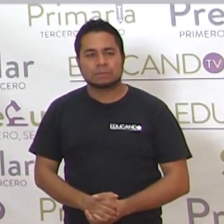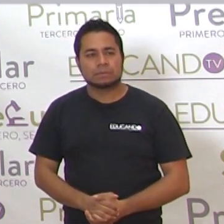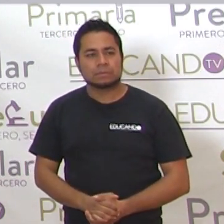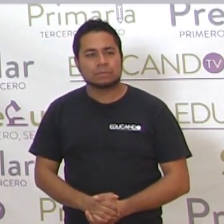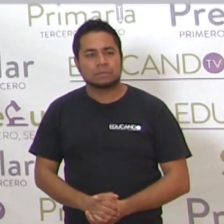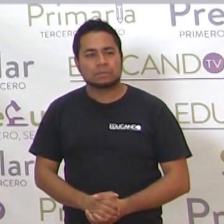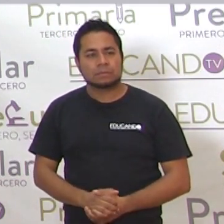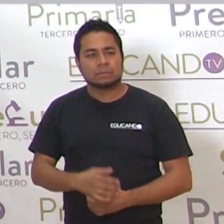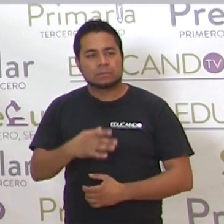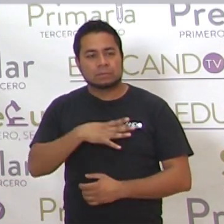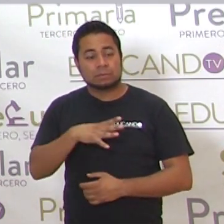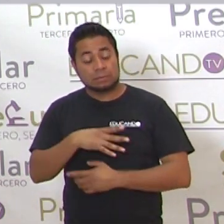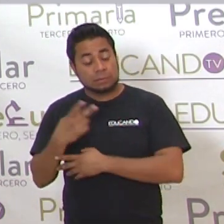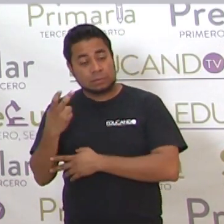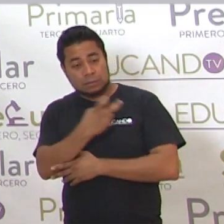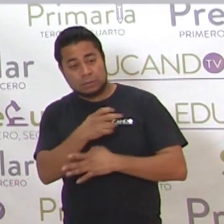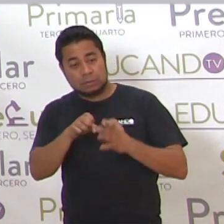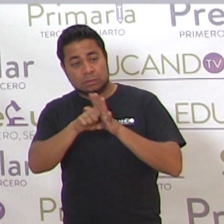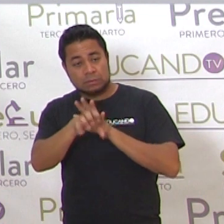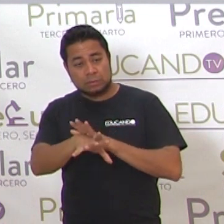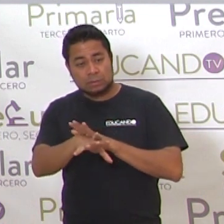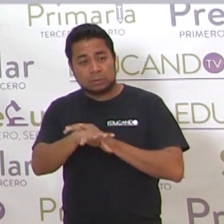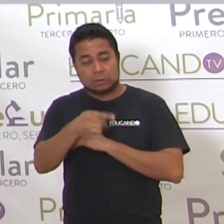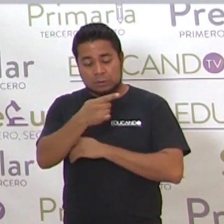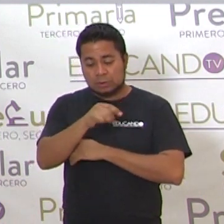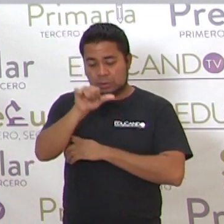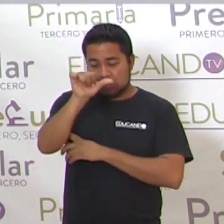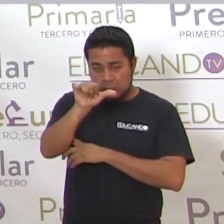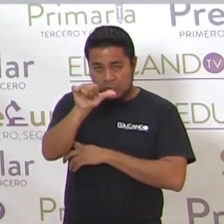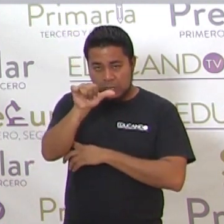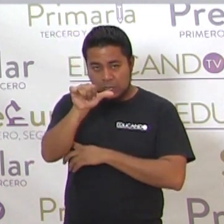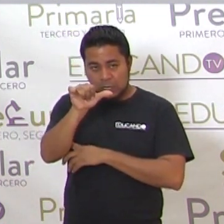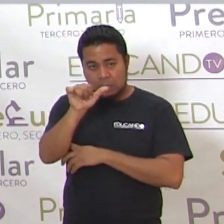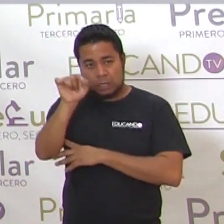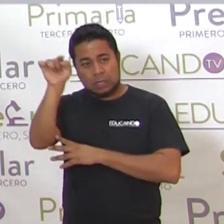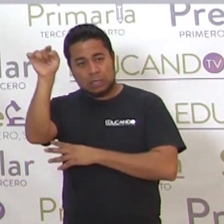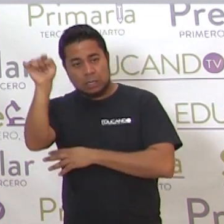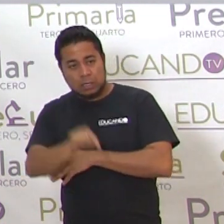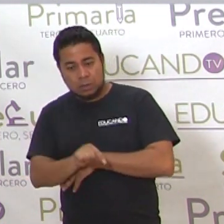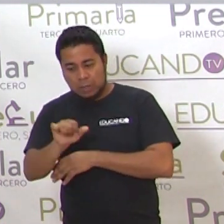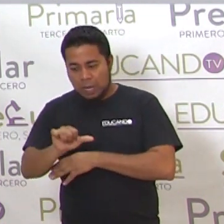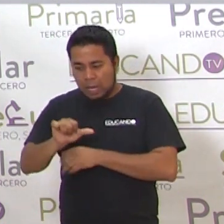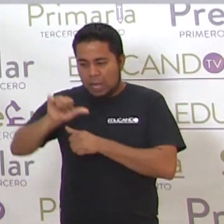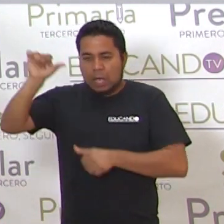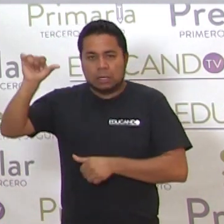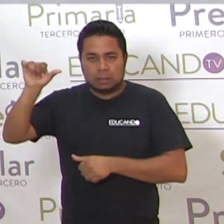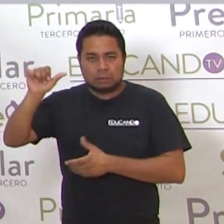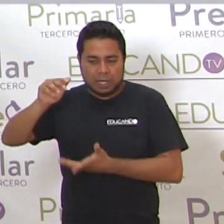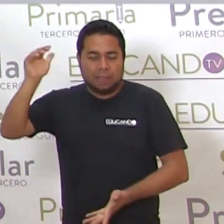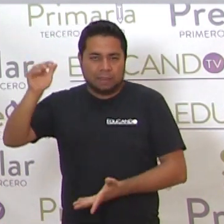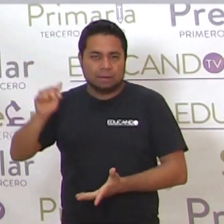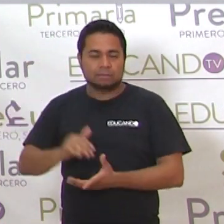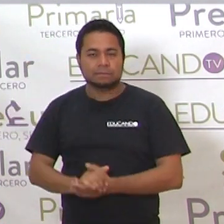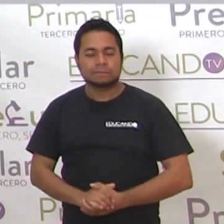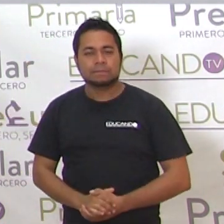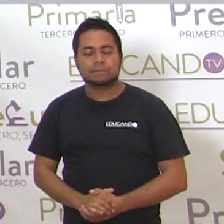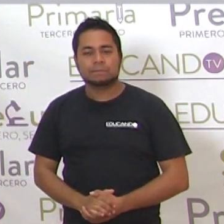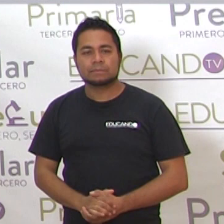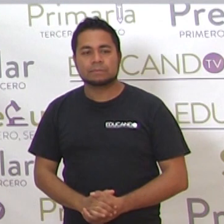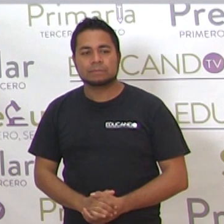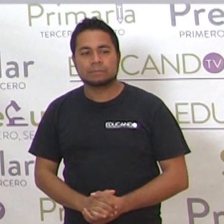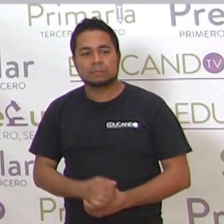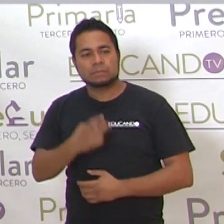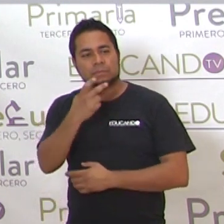letra a y una a más grande bien este